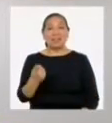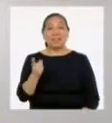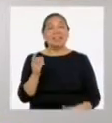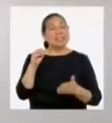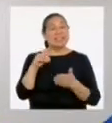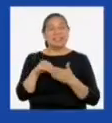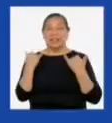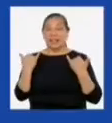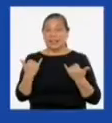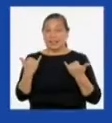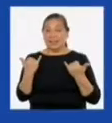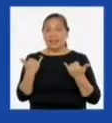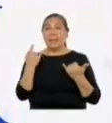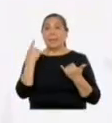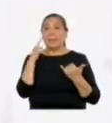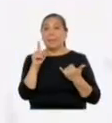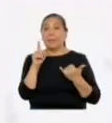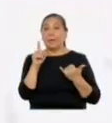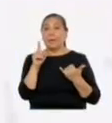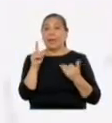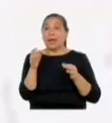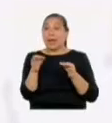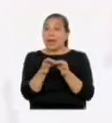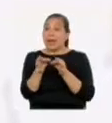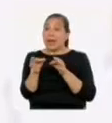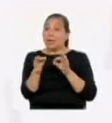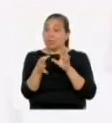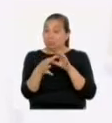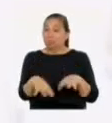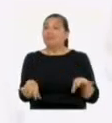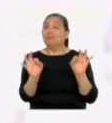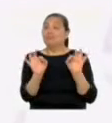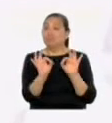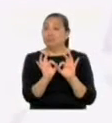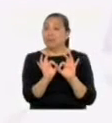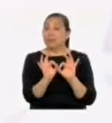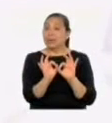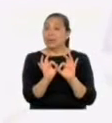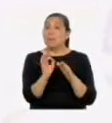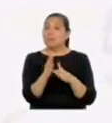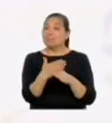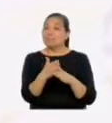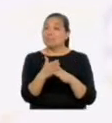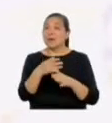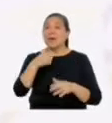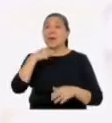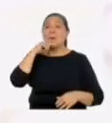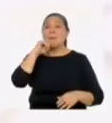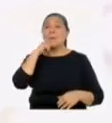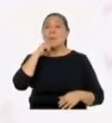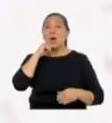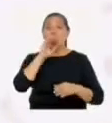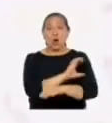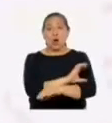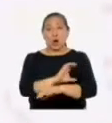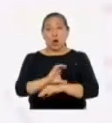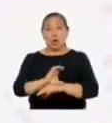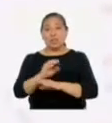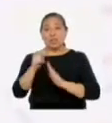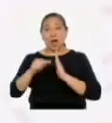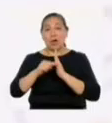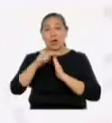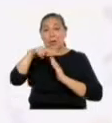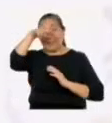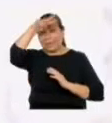ello, el propósito de este programa es explicar la importancia de la participación de las mujeres de la costa norte